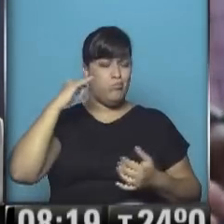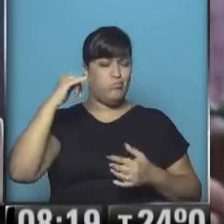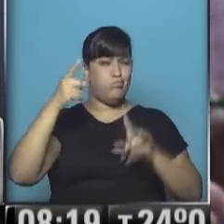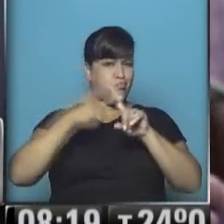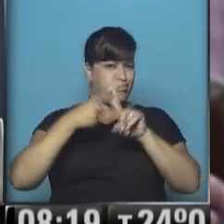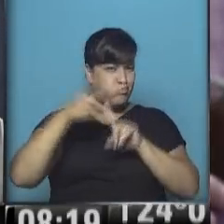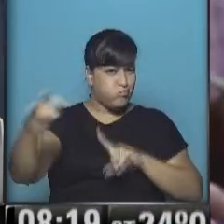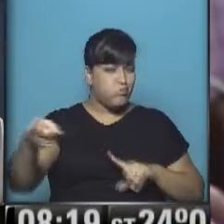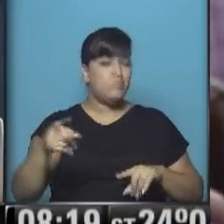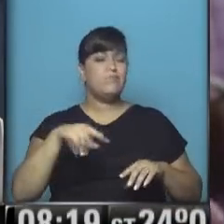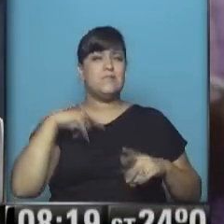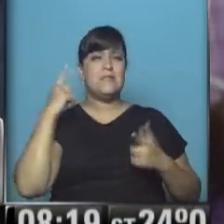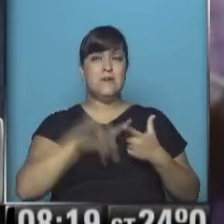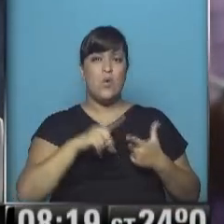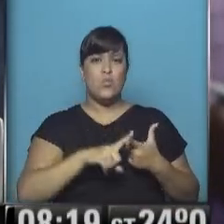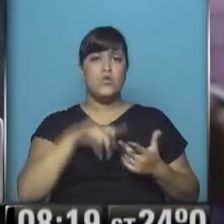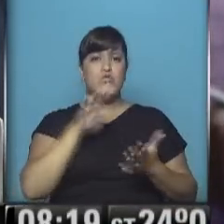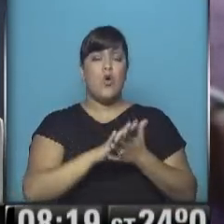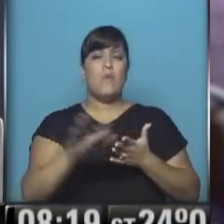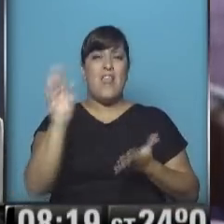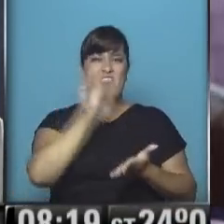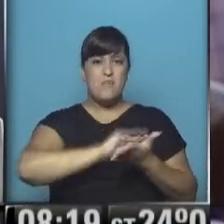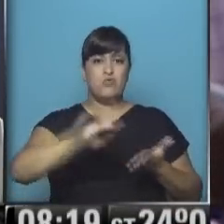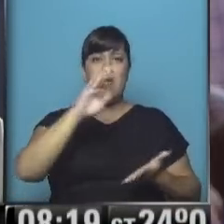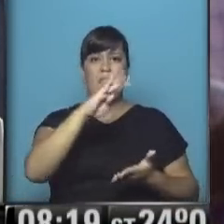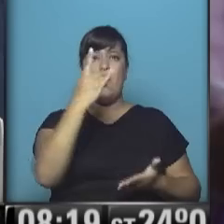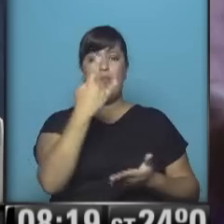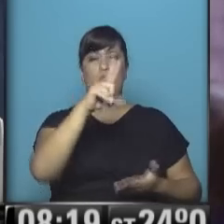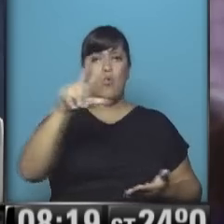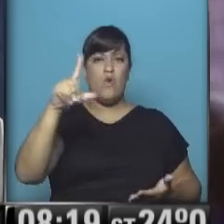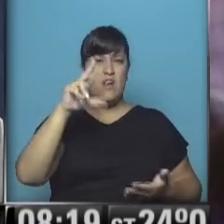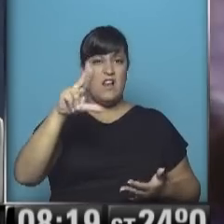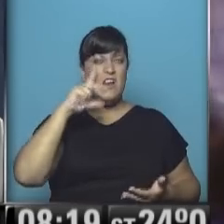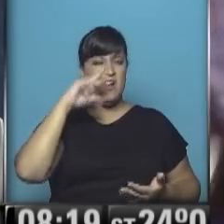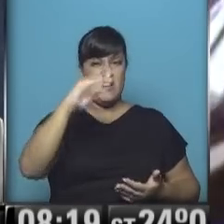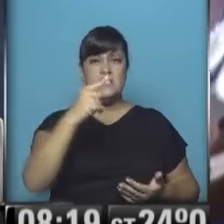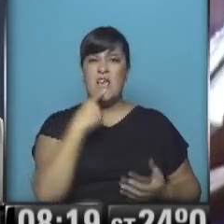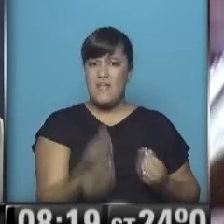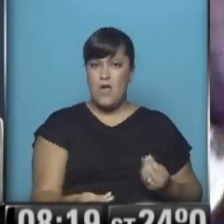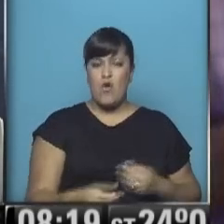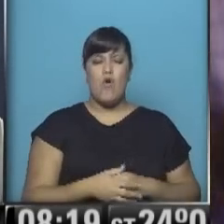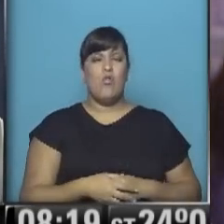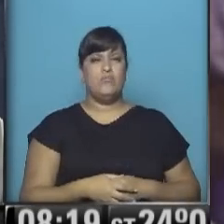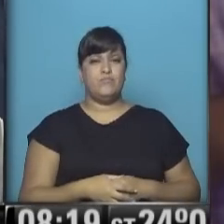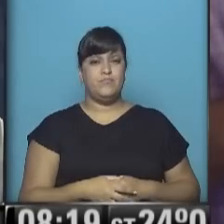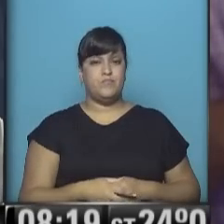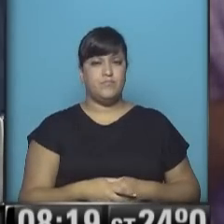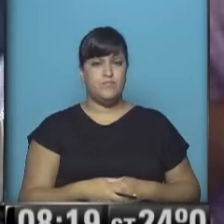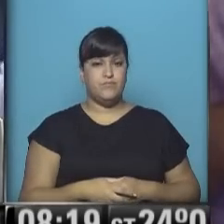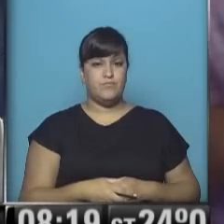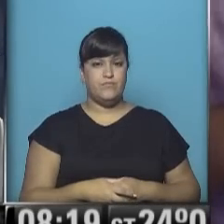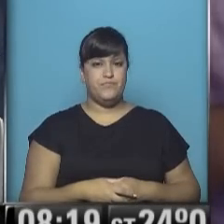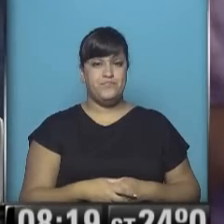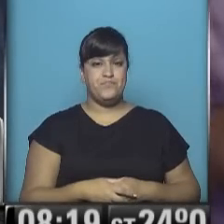es sobre los dichos de la diputada Bullrich. Dijo que la respuesta que dio los otros días,